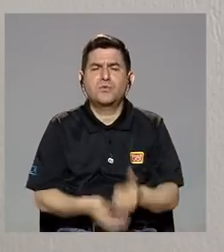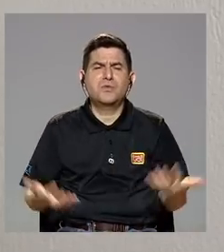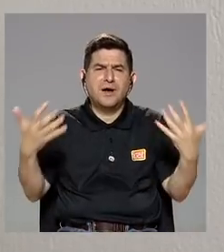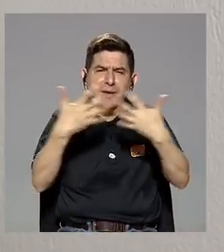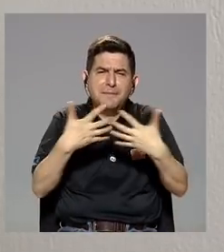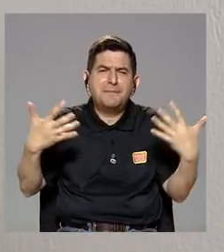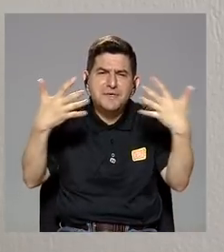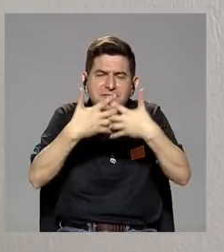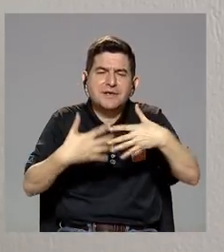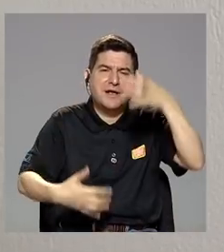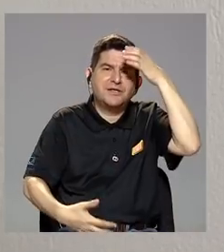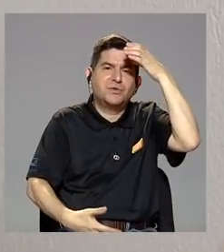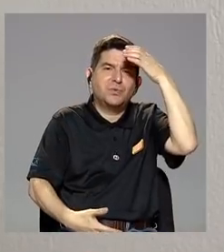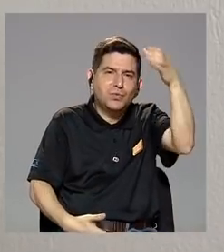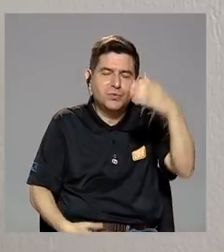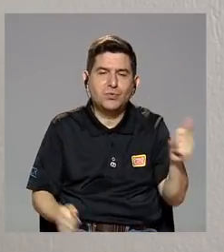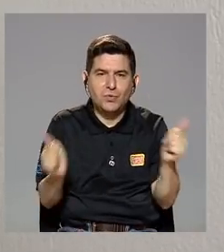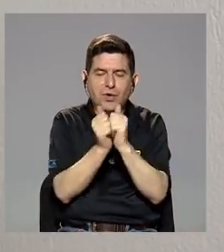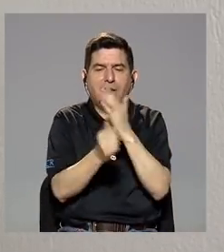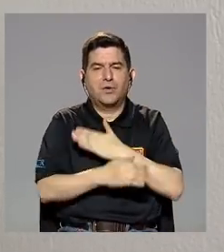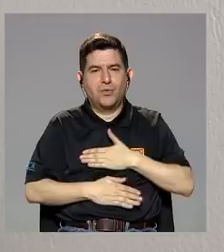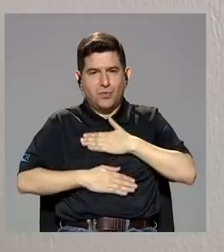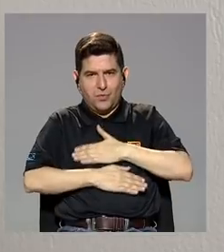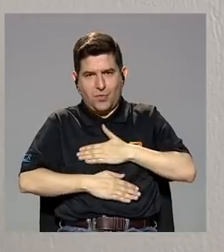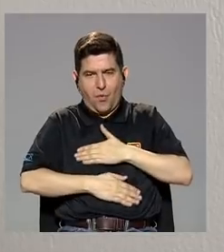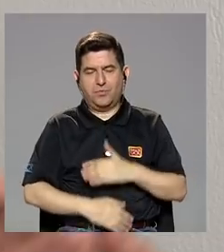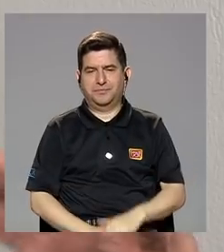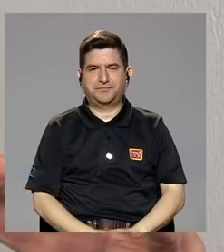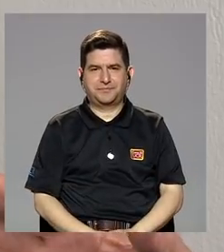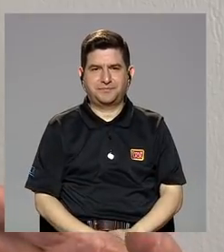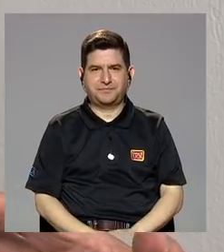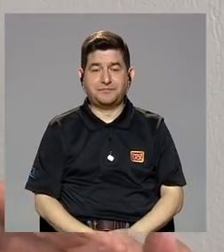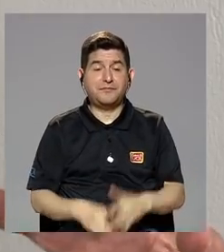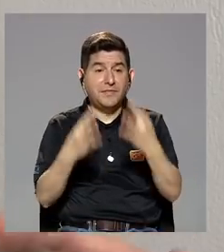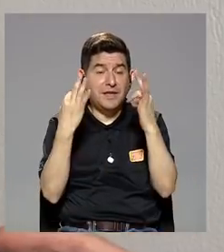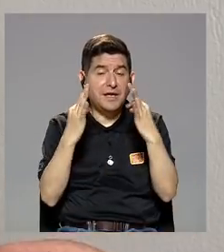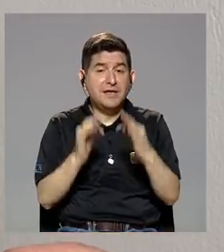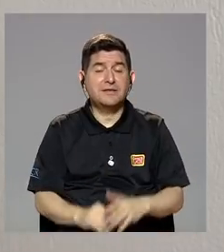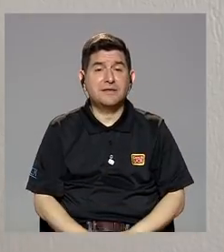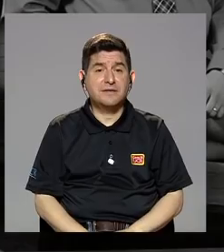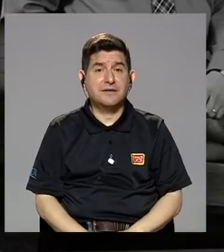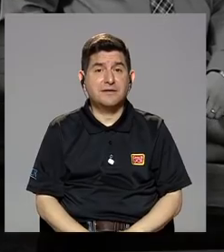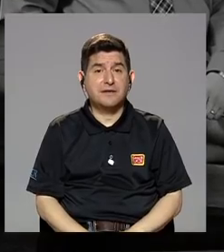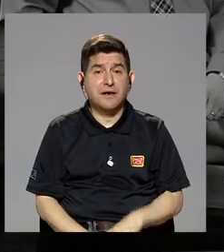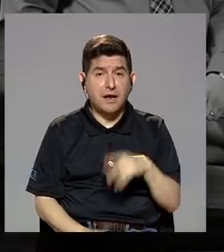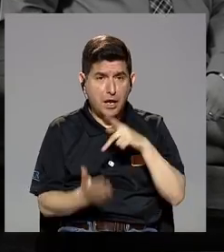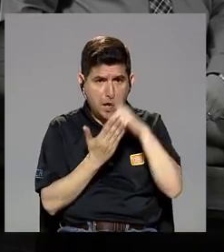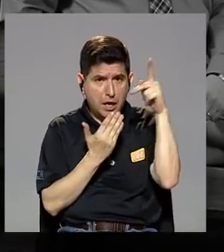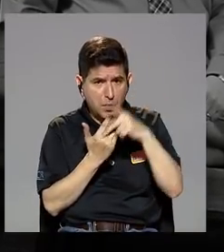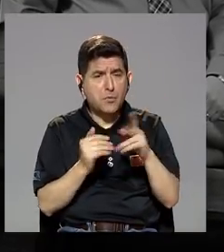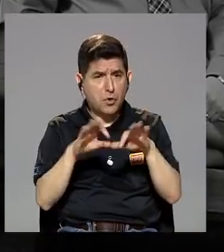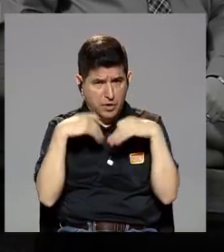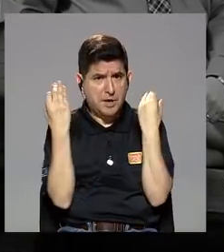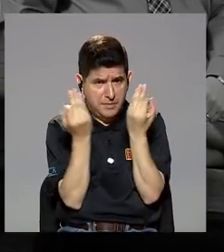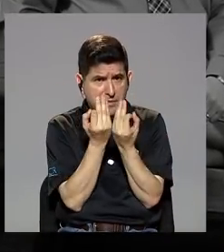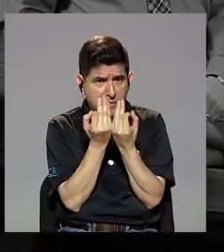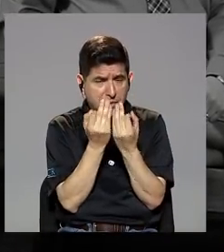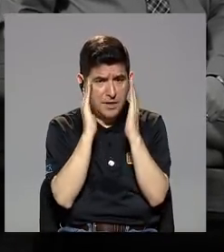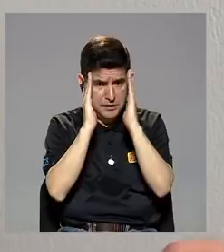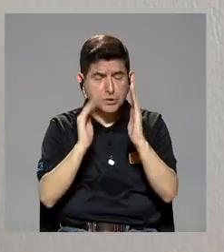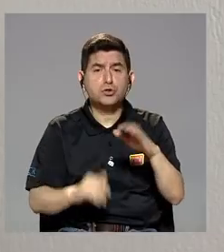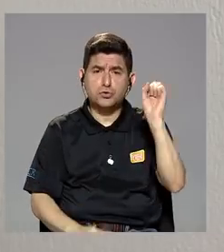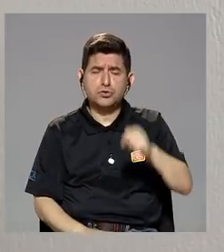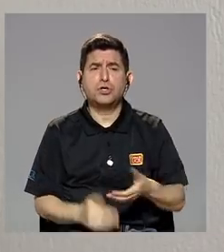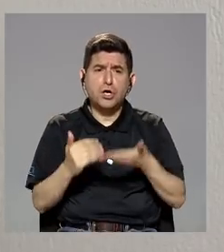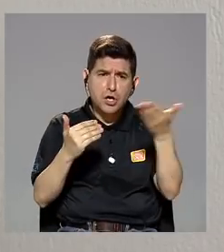mezclar un poquito de cultura con el entretenimiento como pueden ser y rescatar algunas vías y además